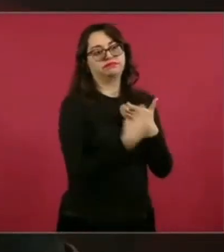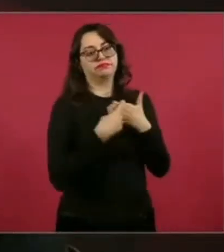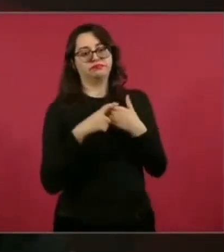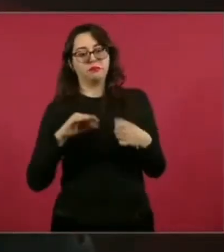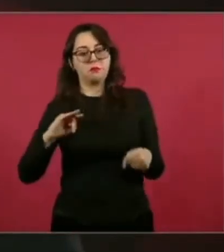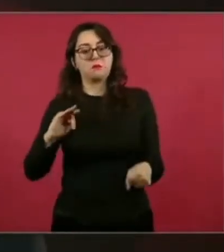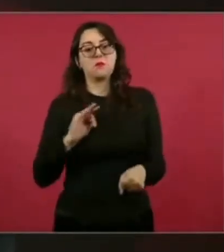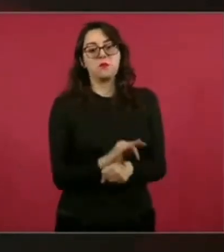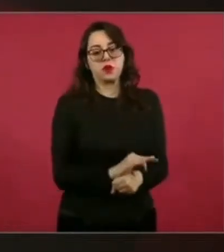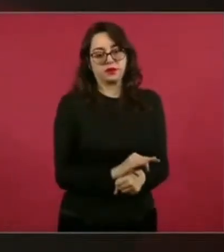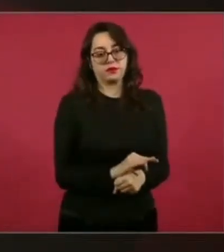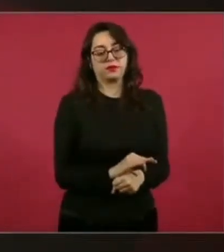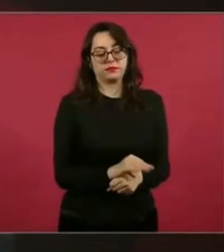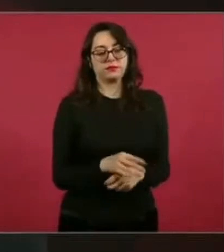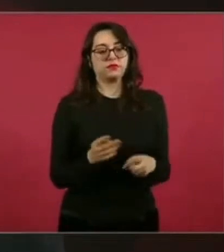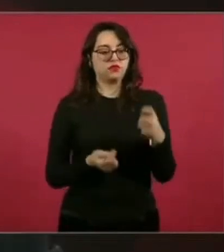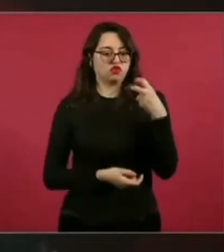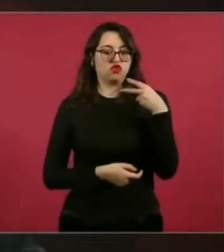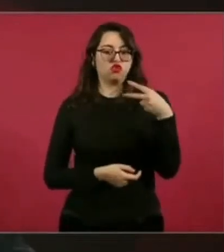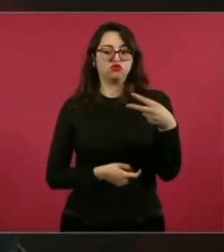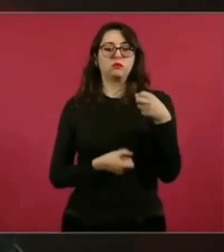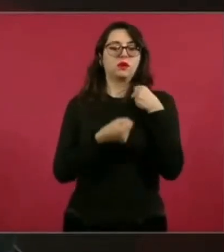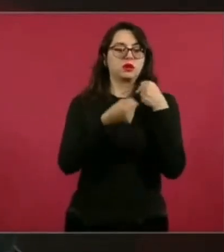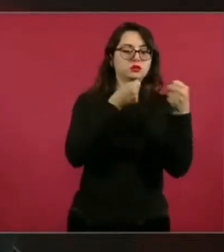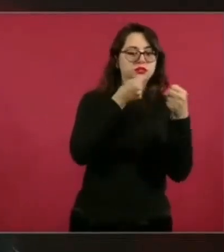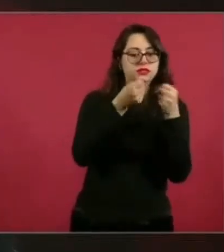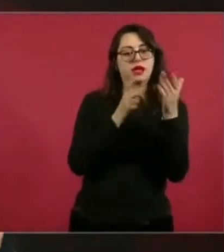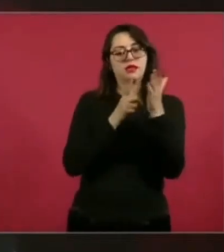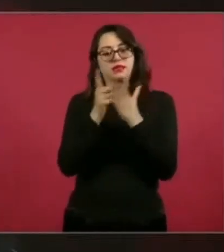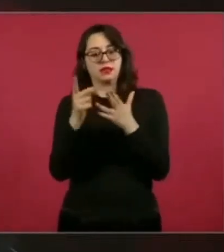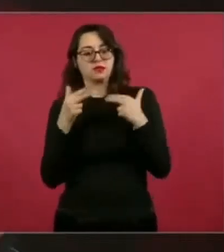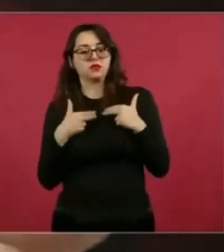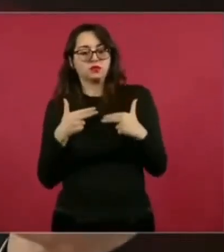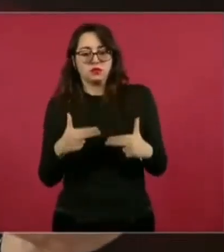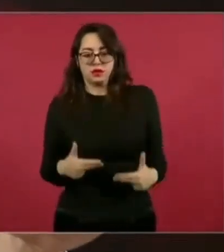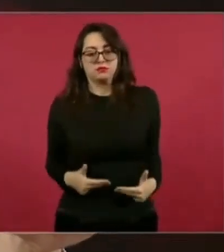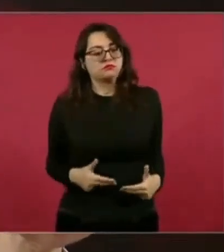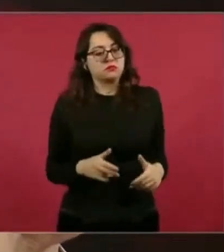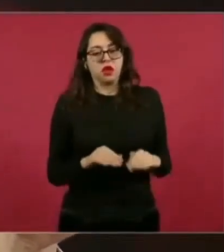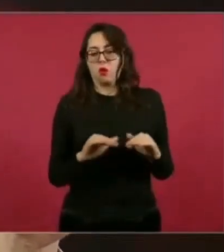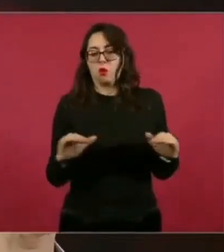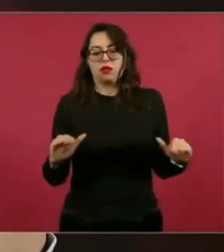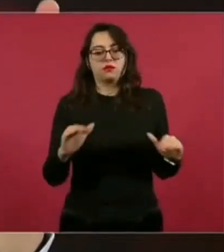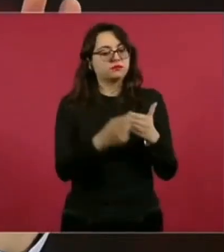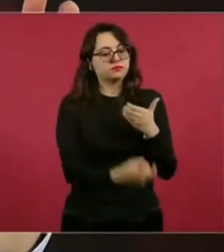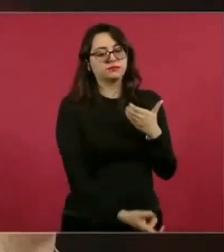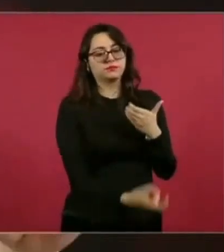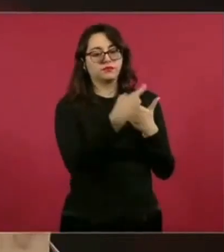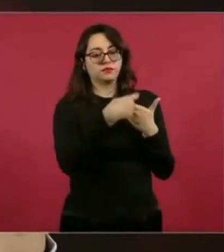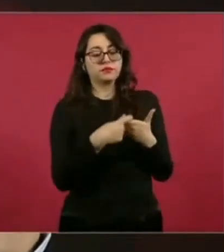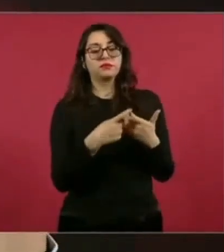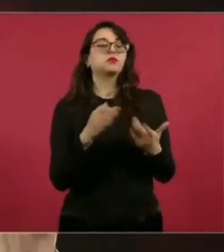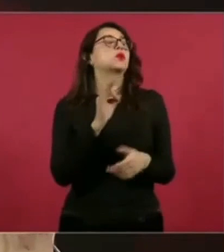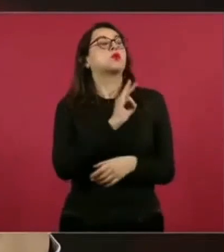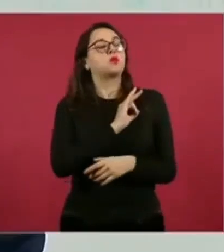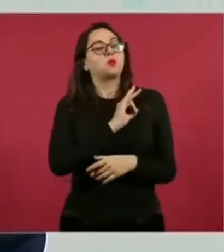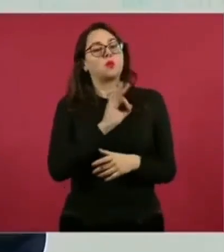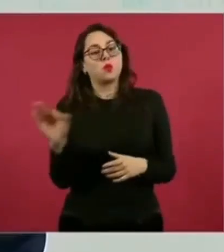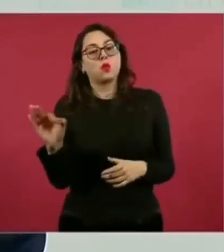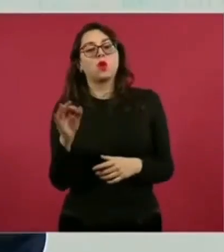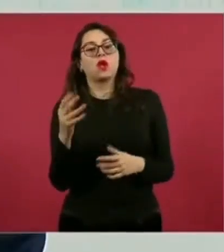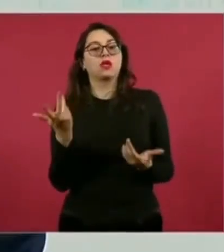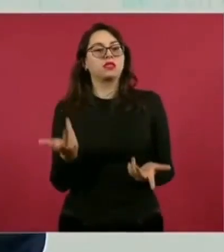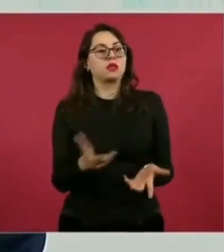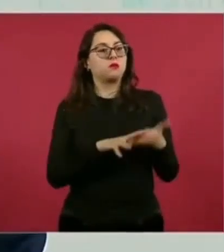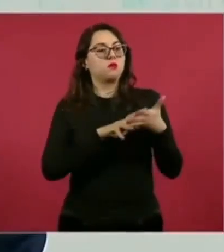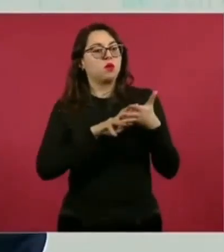comunicar o de defender derechos. Las agresiones, vale la pena señalar que pueden ser físicas,